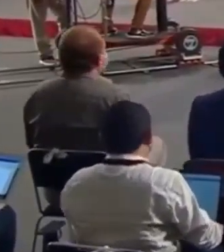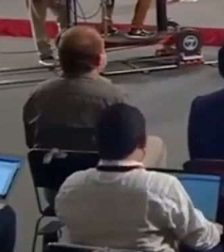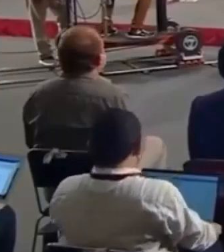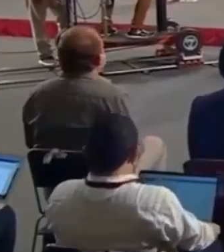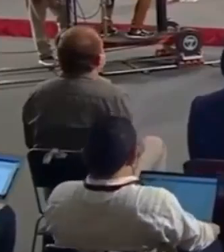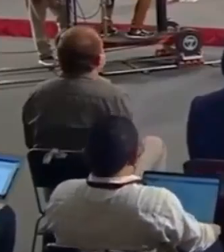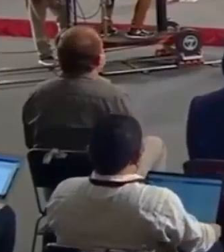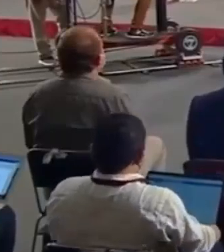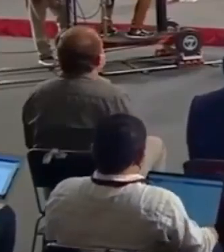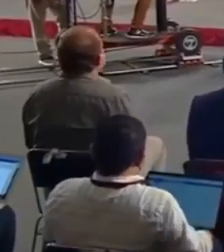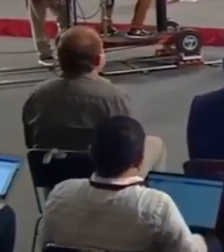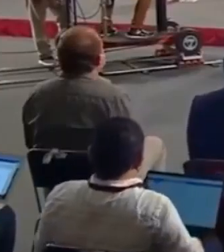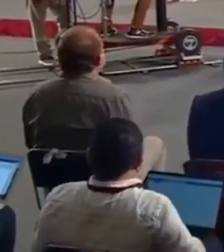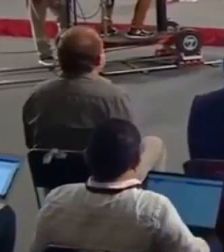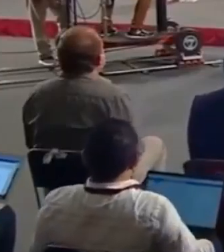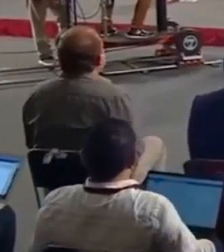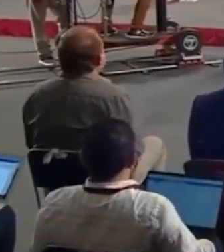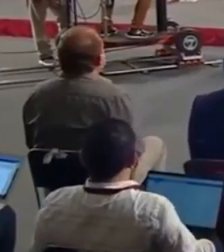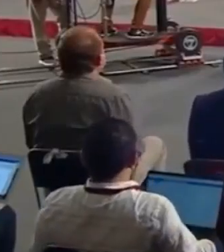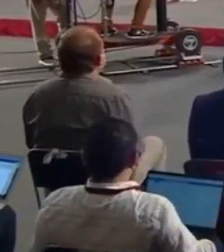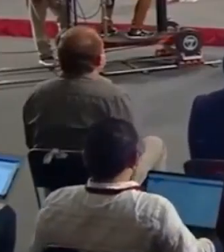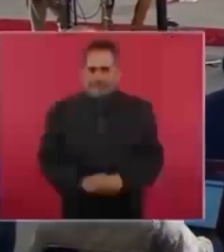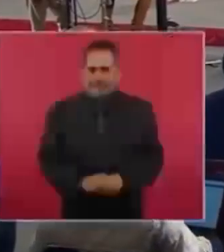A ver si lo puedes, man.